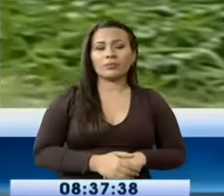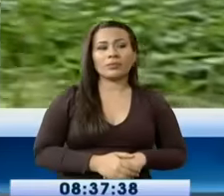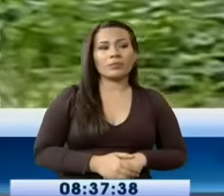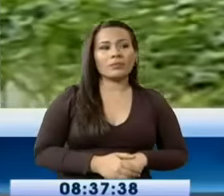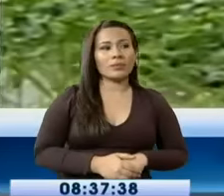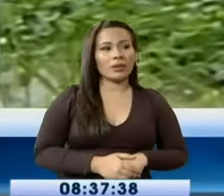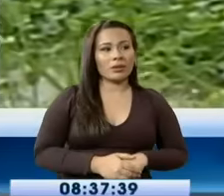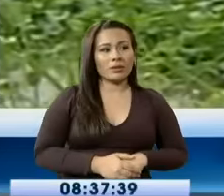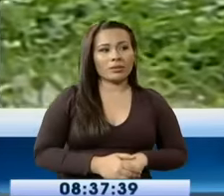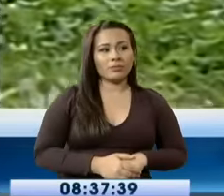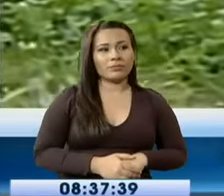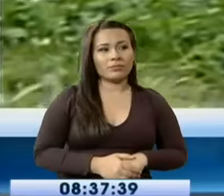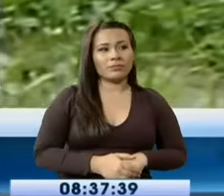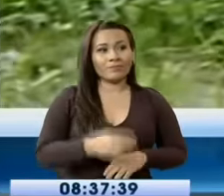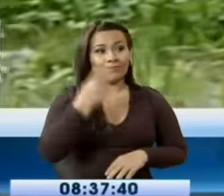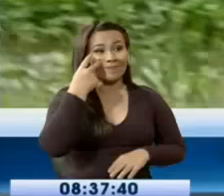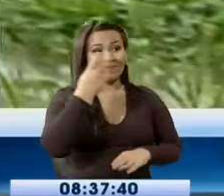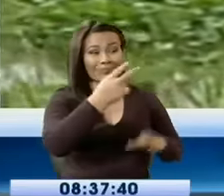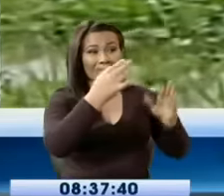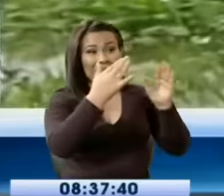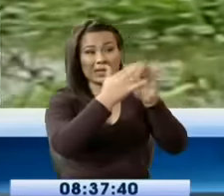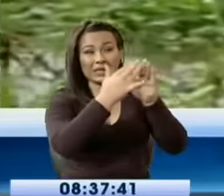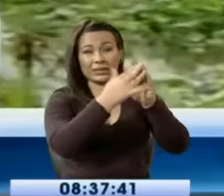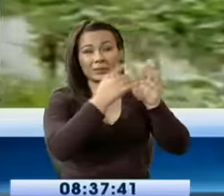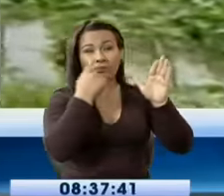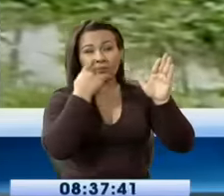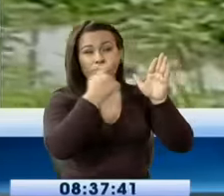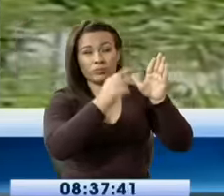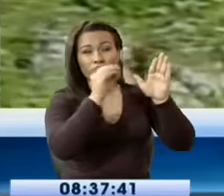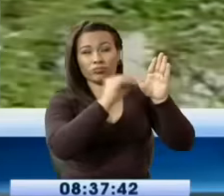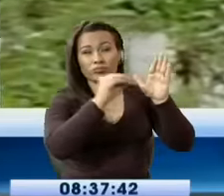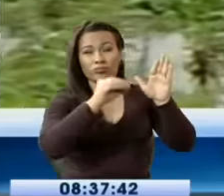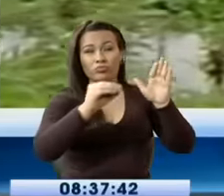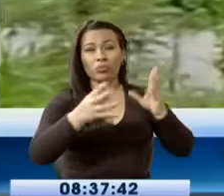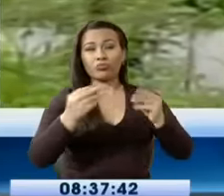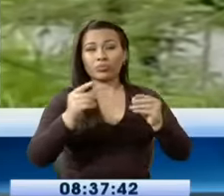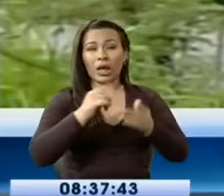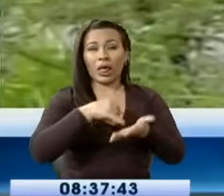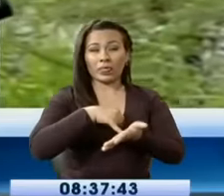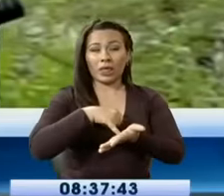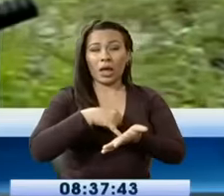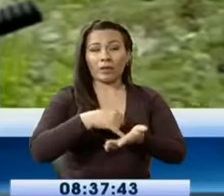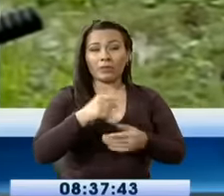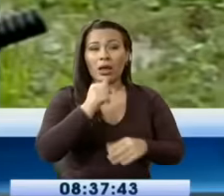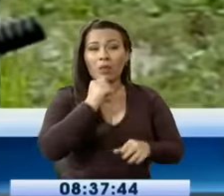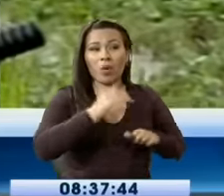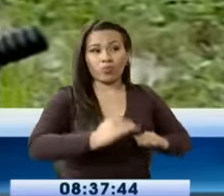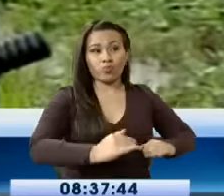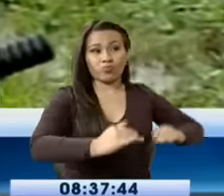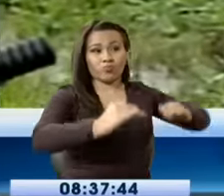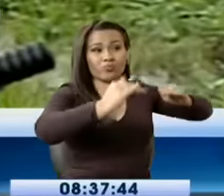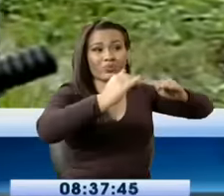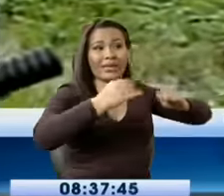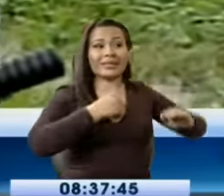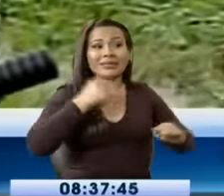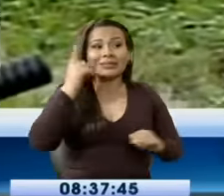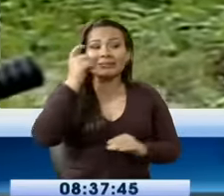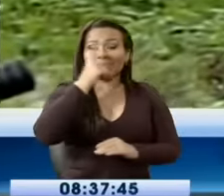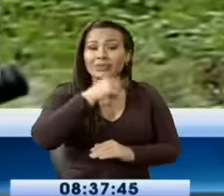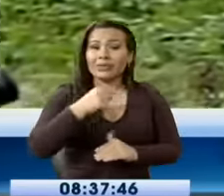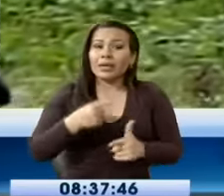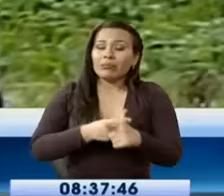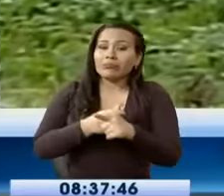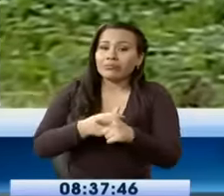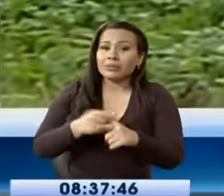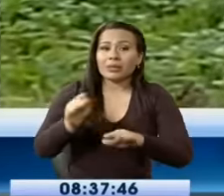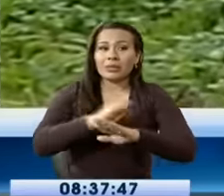elevadas, si lo podemos ver de esa manera. Es decir, es una zona que generalmente ya ha presentado este tipo de emergencias.